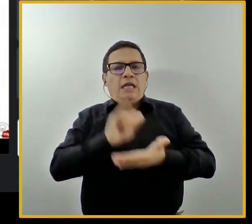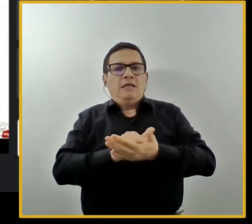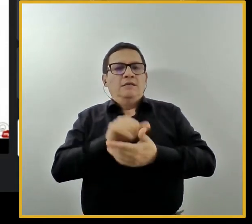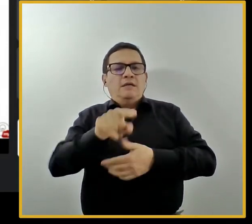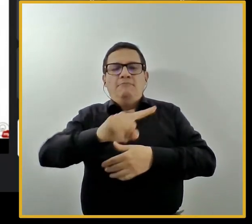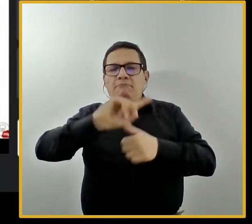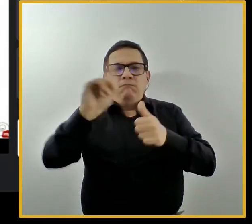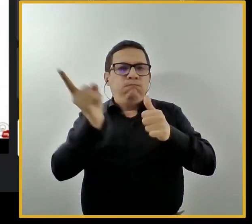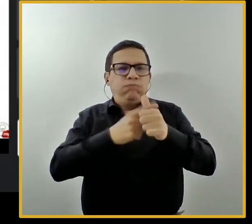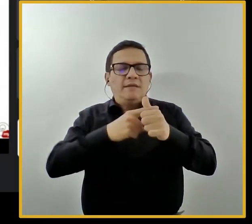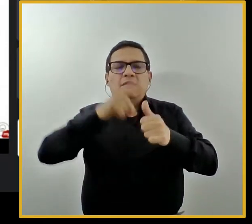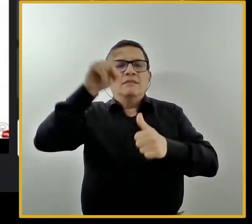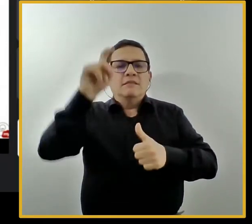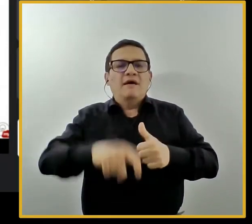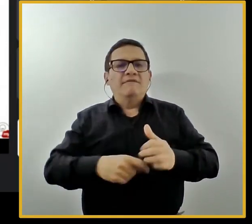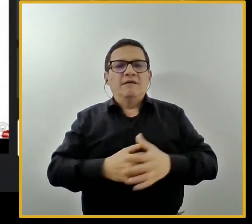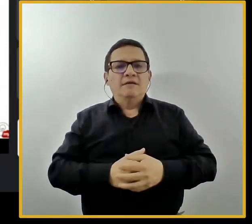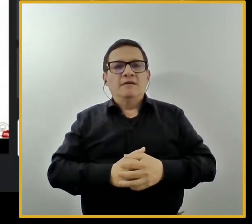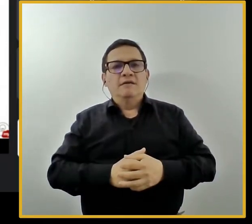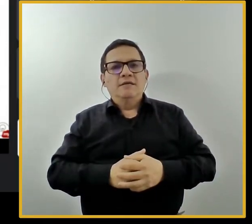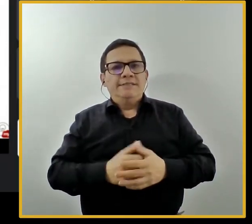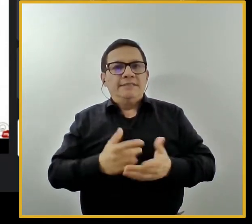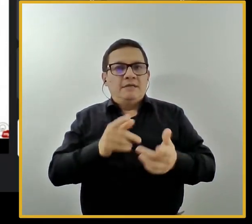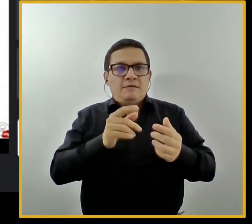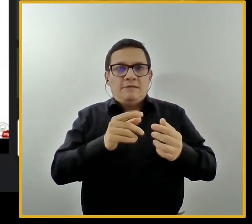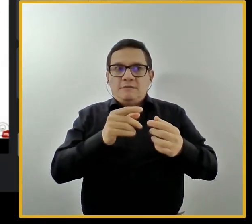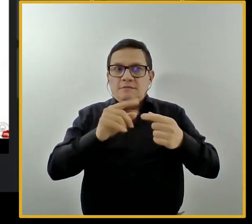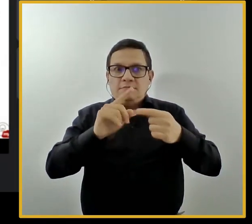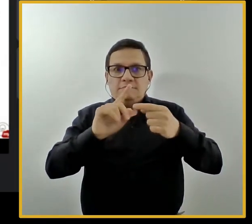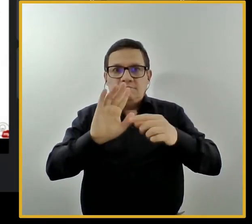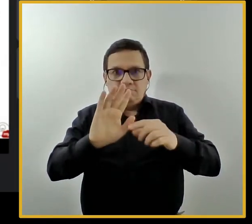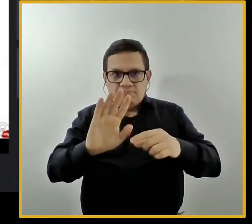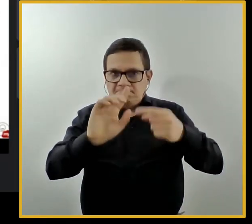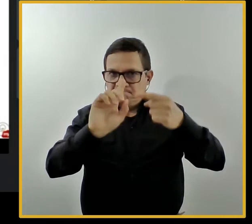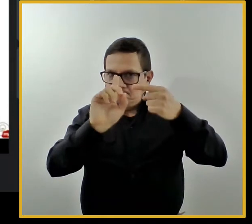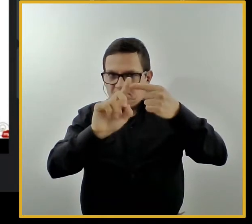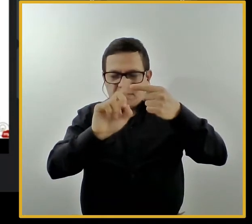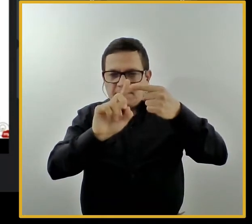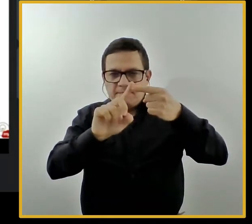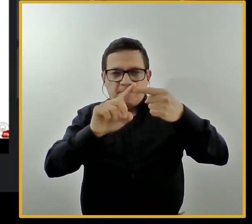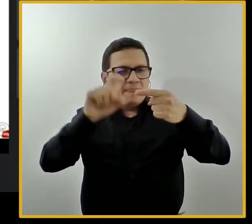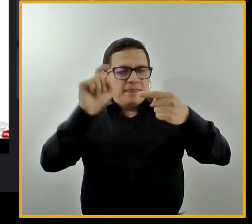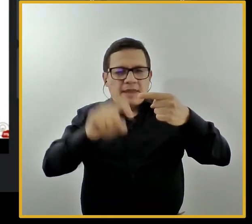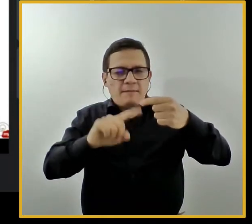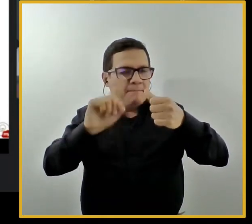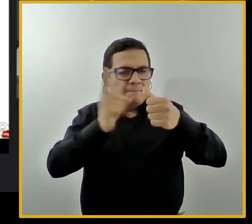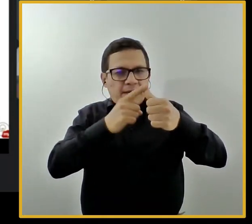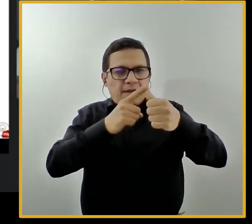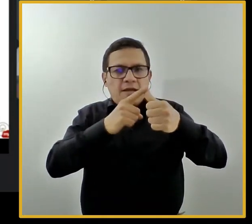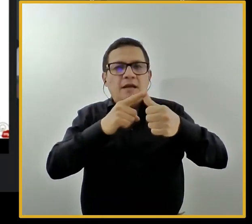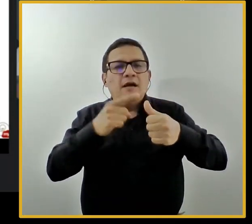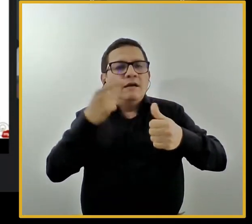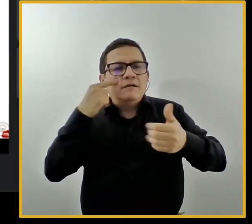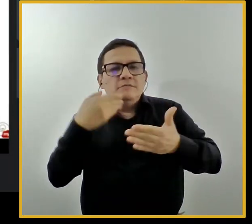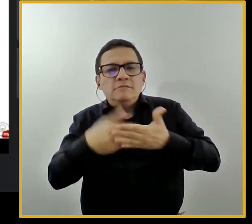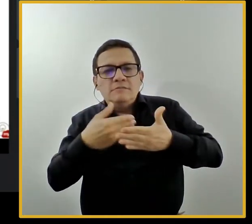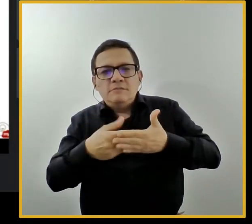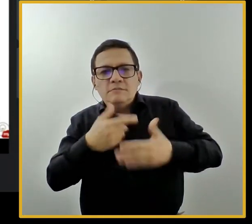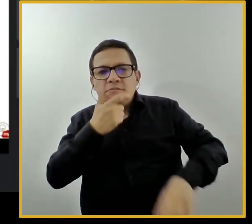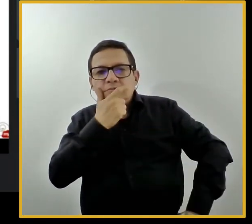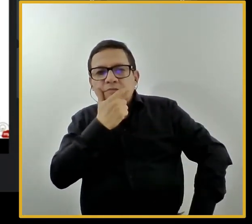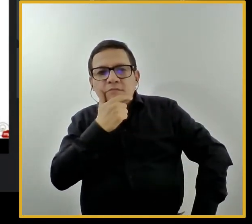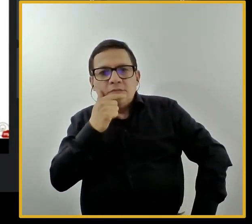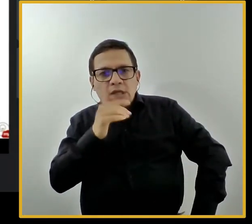lo primero que yo debo hacer es, como paso número 1, es poder verificar